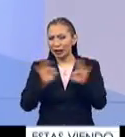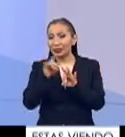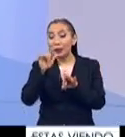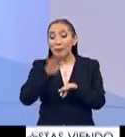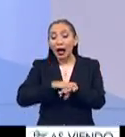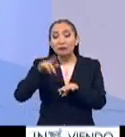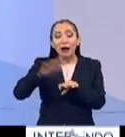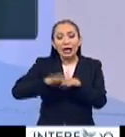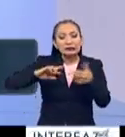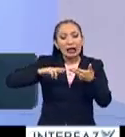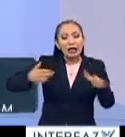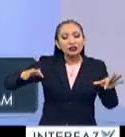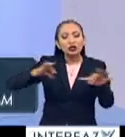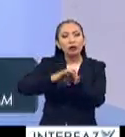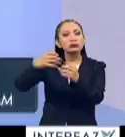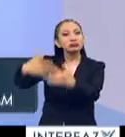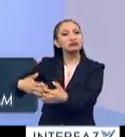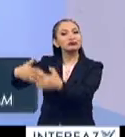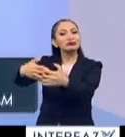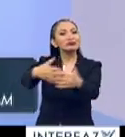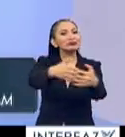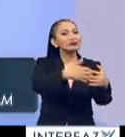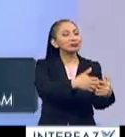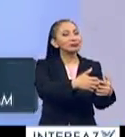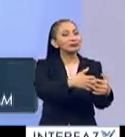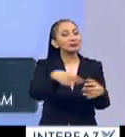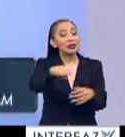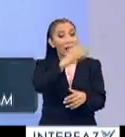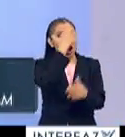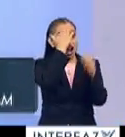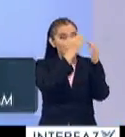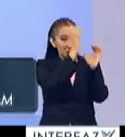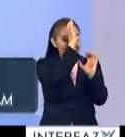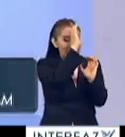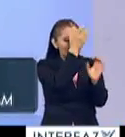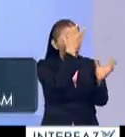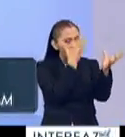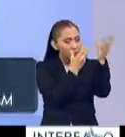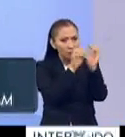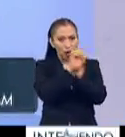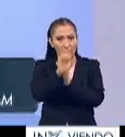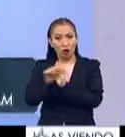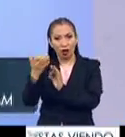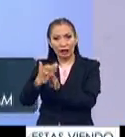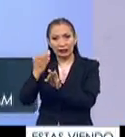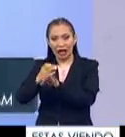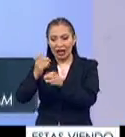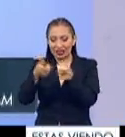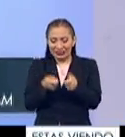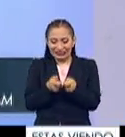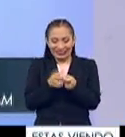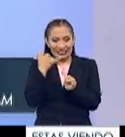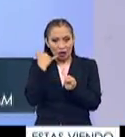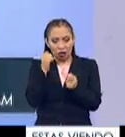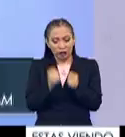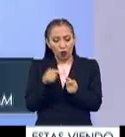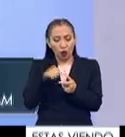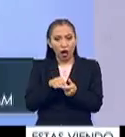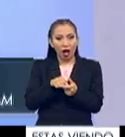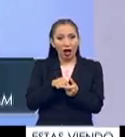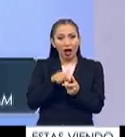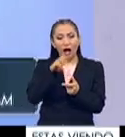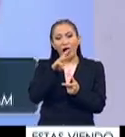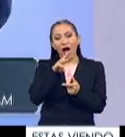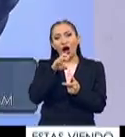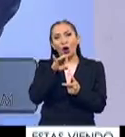más se está vinculando a la industria. Uh-huh. Es decir, los conocimientos científicos, por ejemplo, el que tiene tu celular. Sí. ¿Seguro tienes